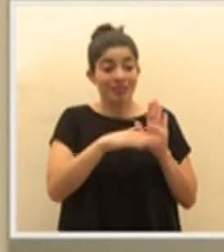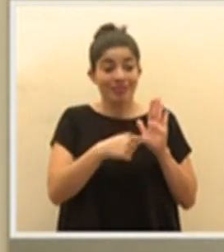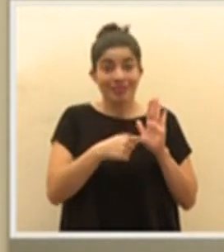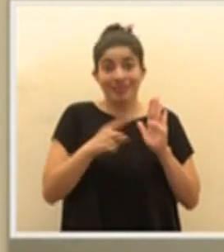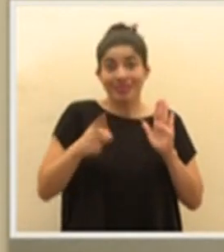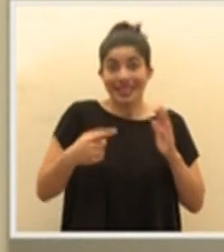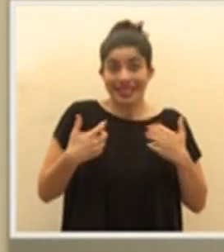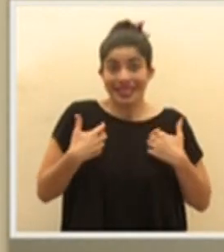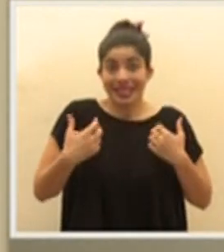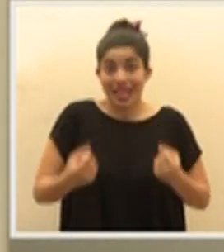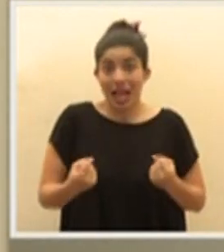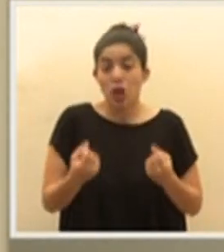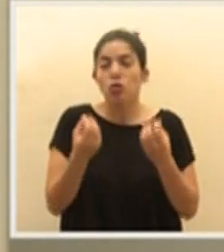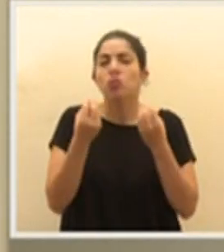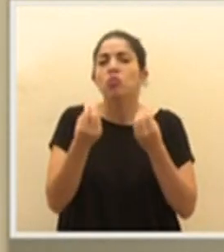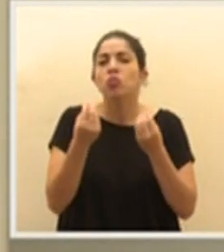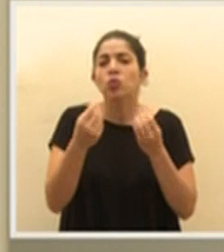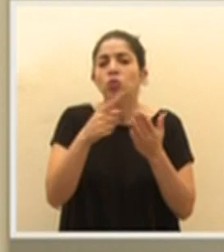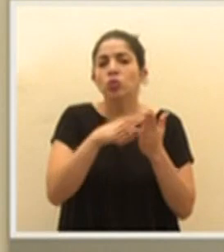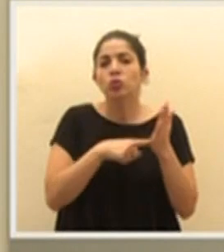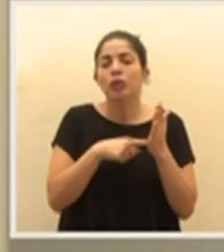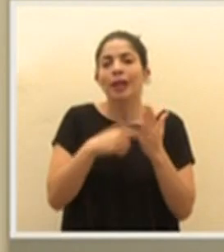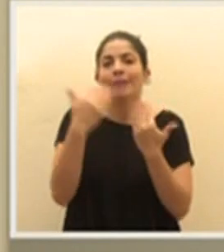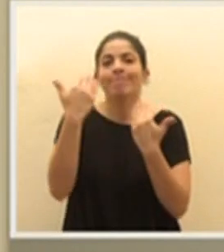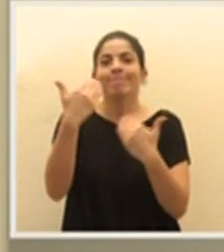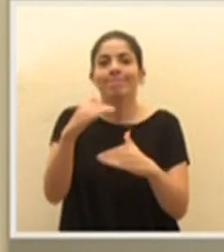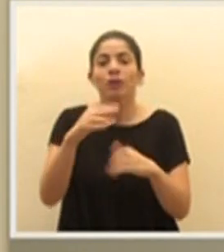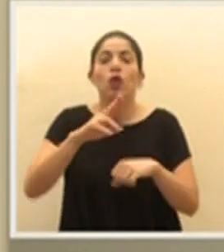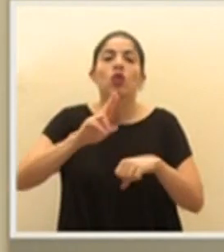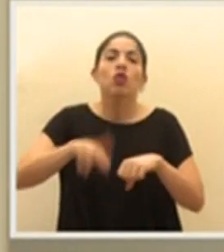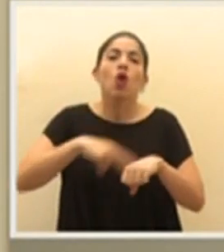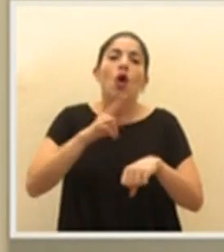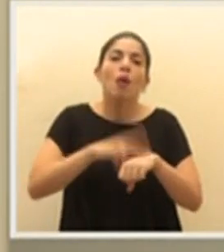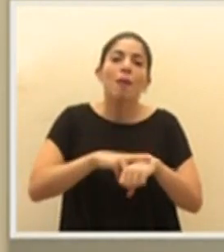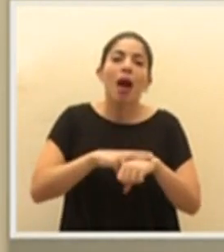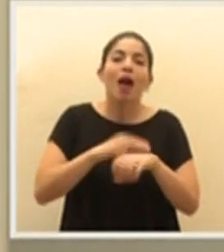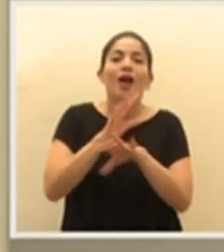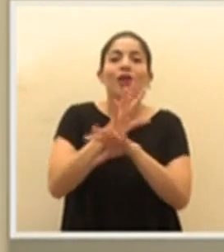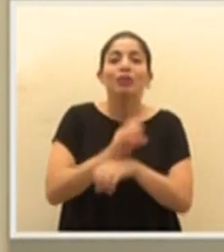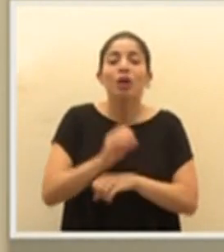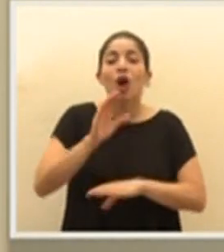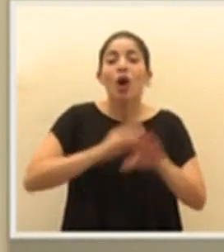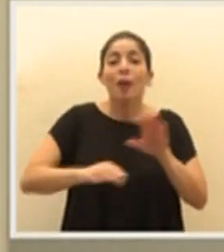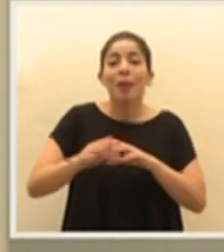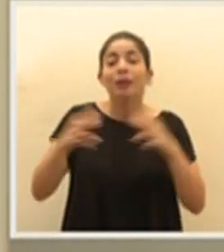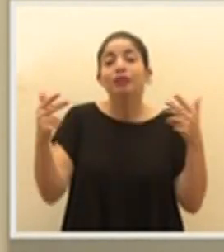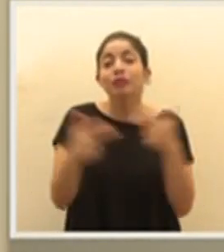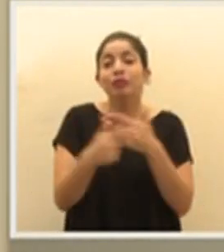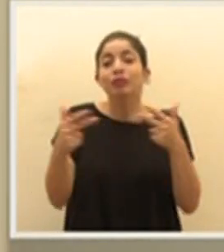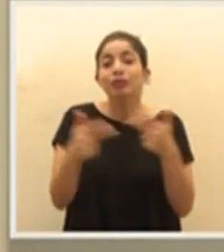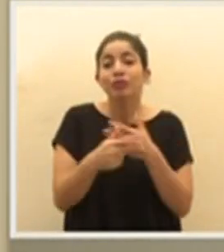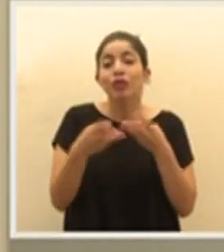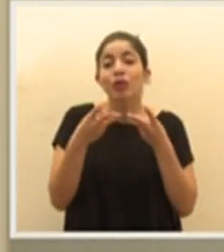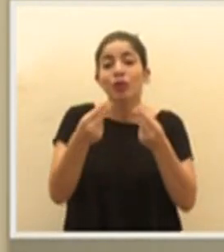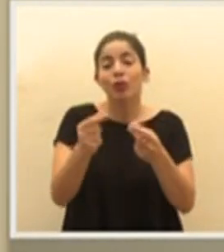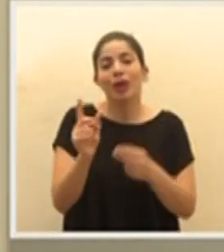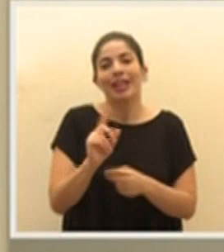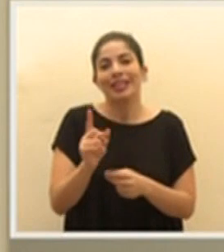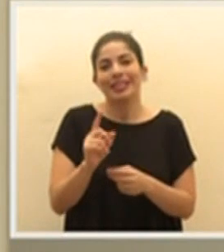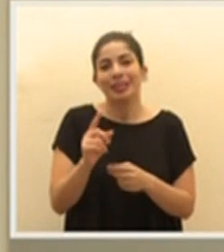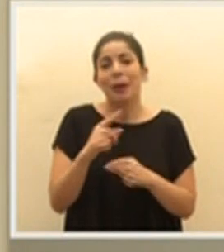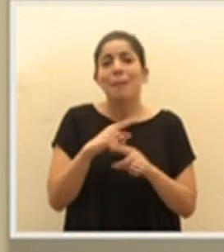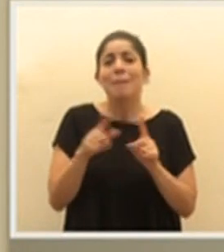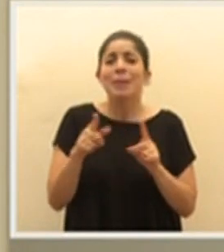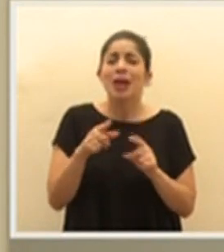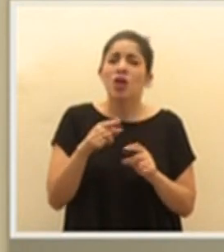sanitarias, muchas de ellas restringen el flujo normal y habitual del comercio, pero que no es en lo más